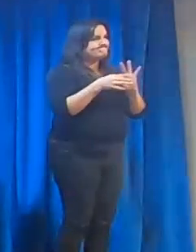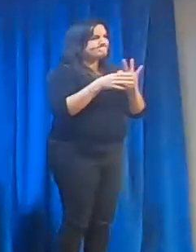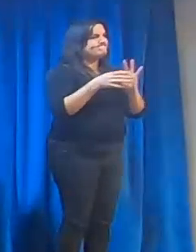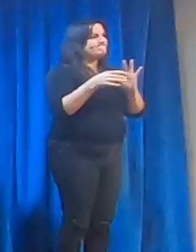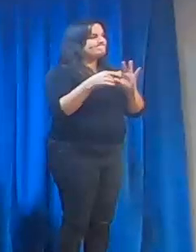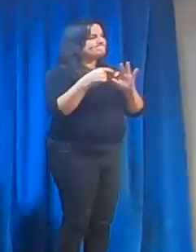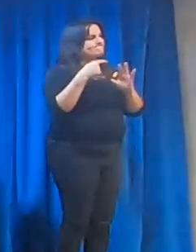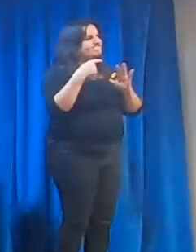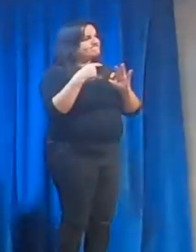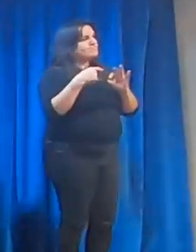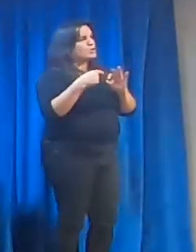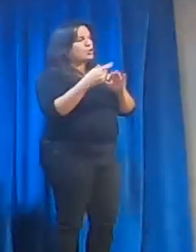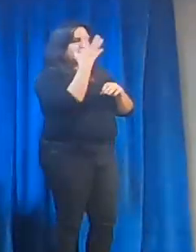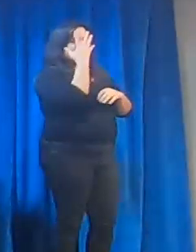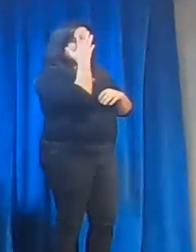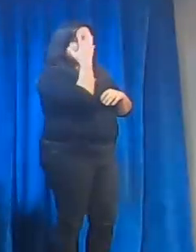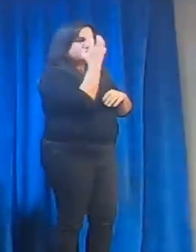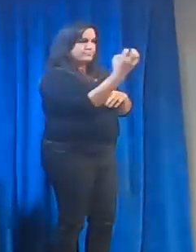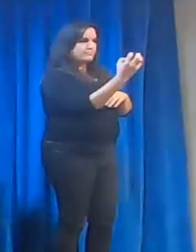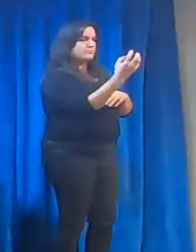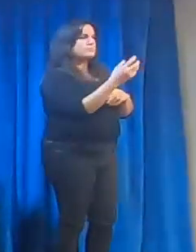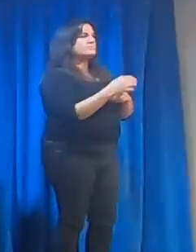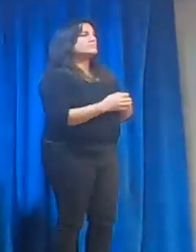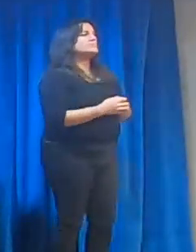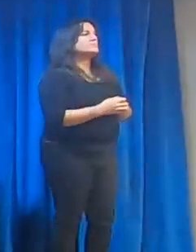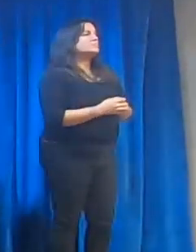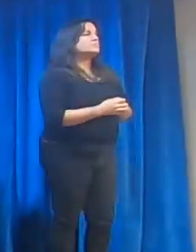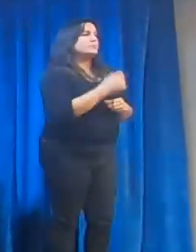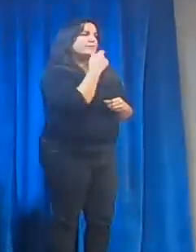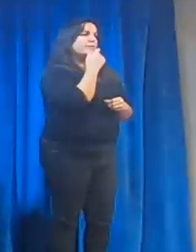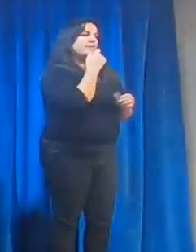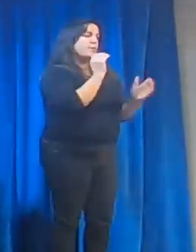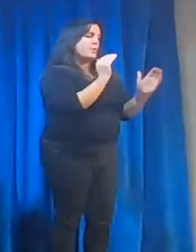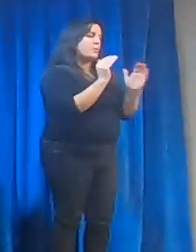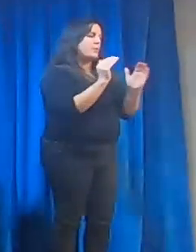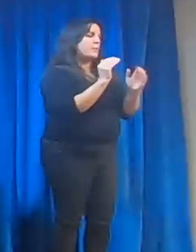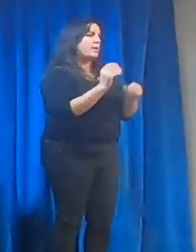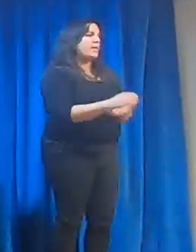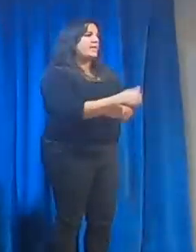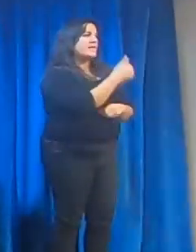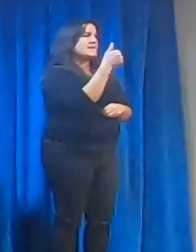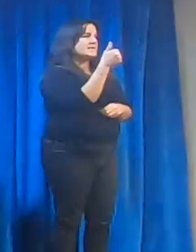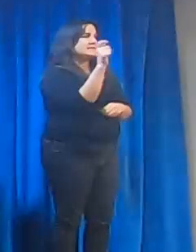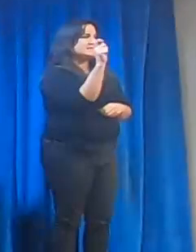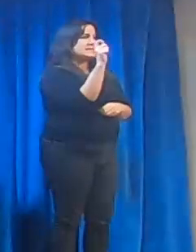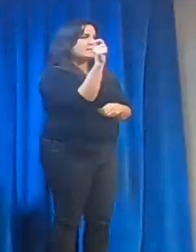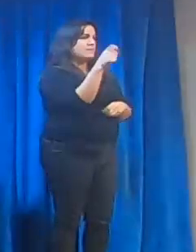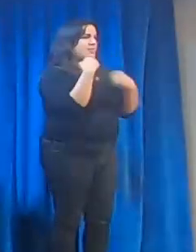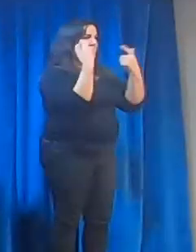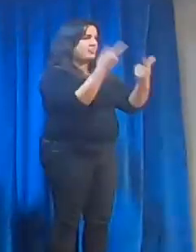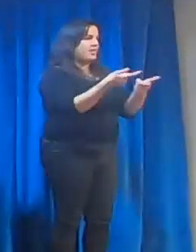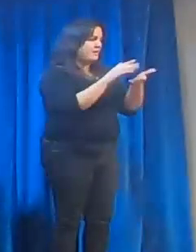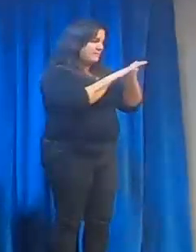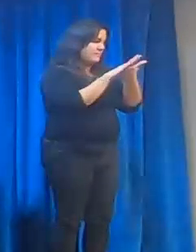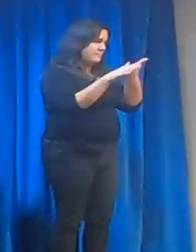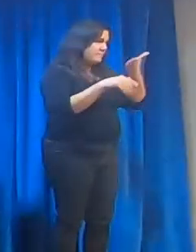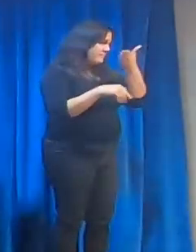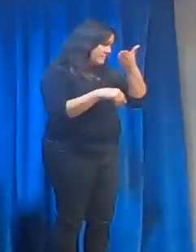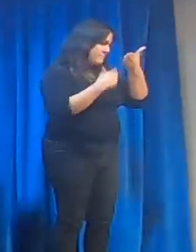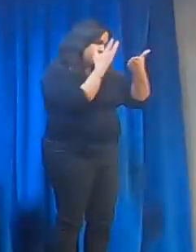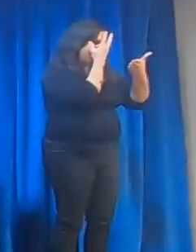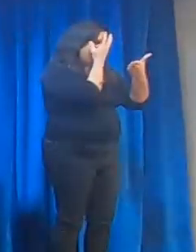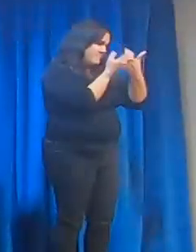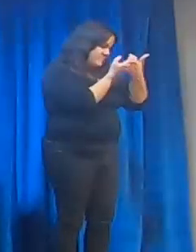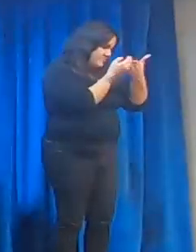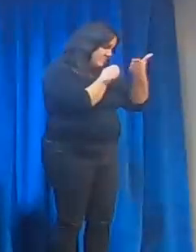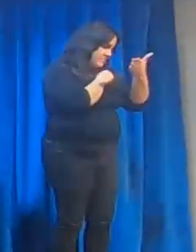los procesos hipnóticos. A un bebé de 6 meses, si le dan una pantalla, entra en una relación hipnótica